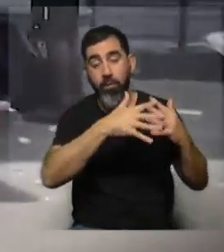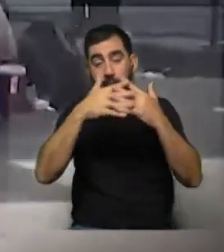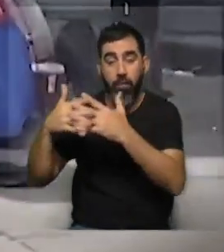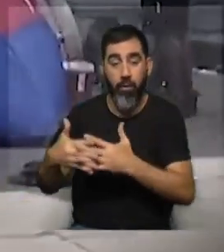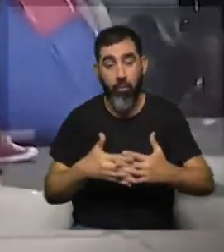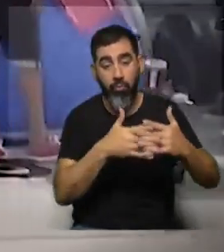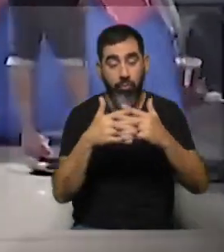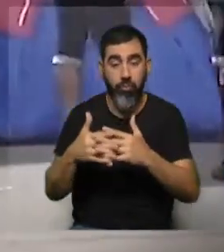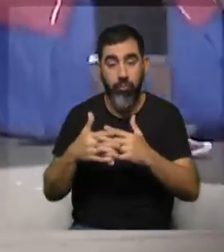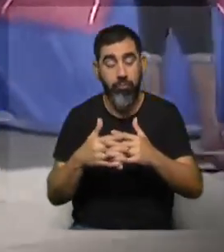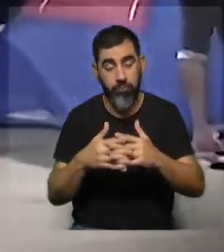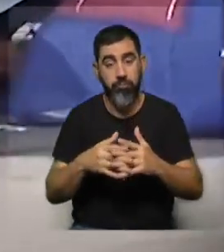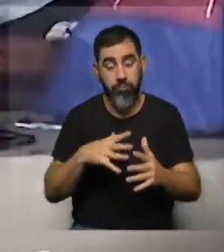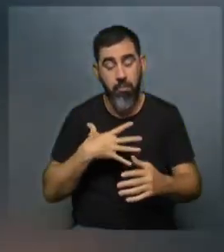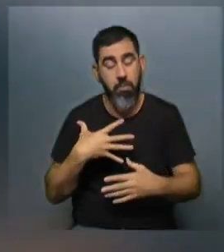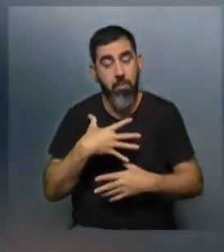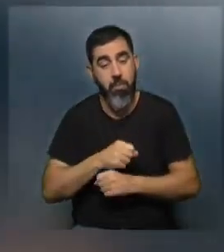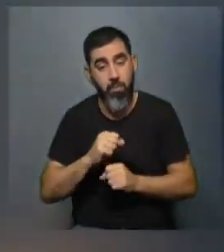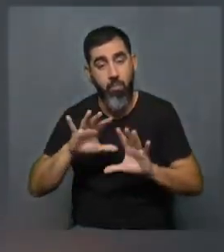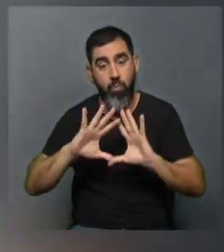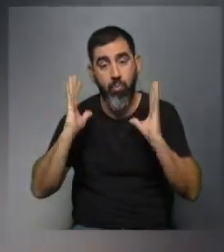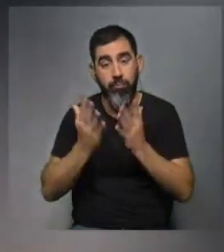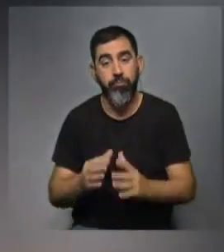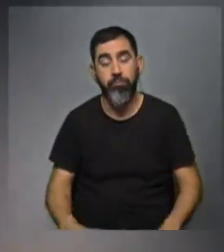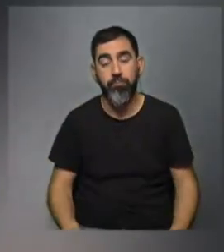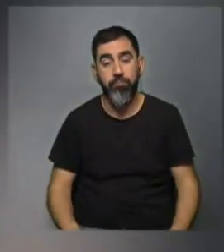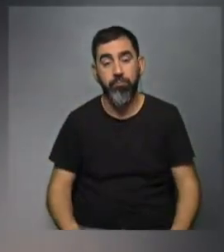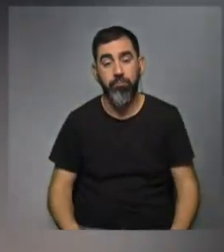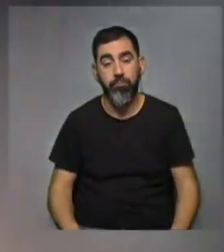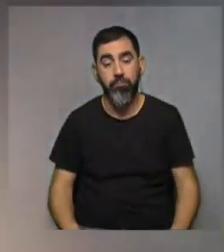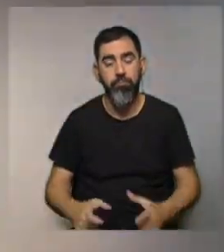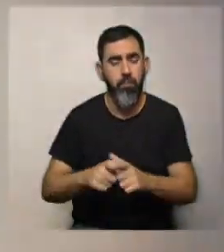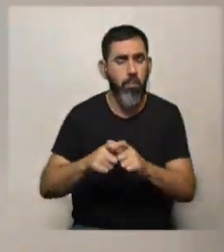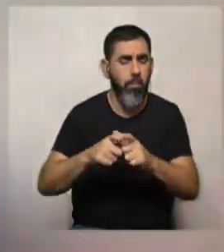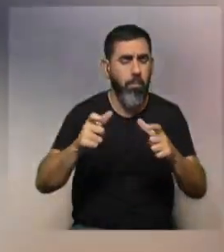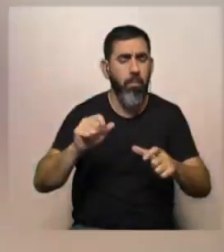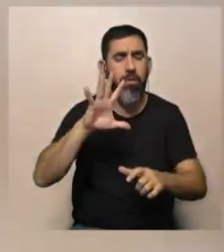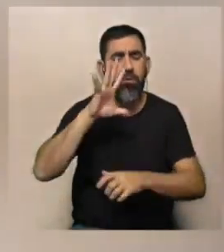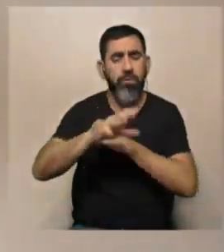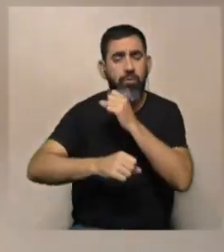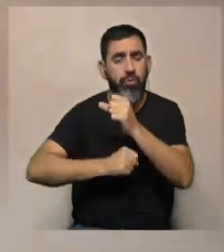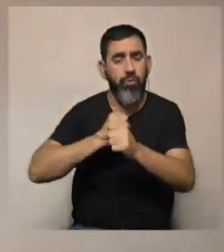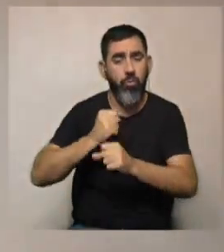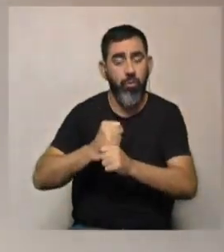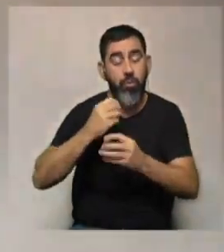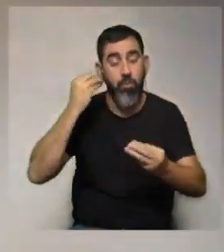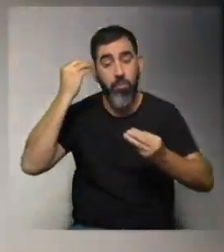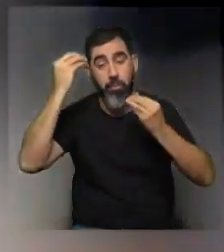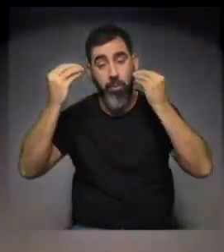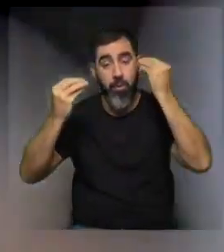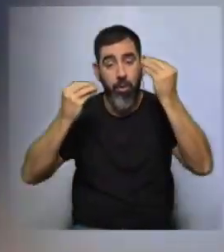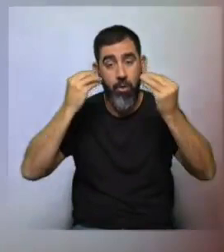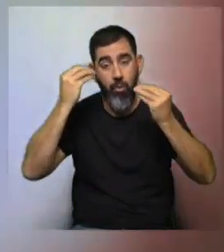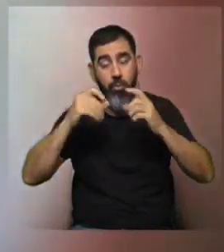Philadelfia están causando conmoción global es un fenómeno que explotó en los últimos cinco años y por eso preocupa cualquier